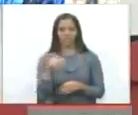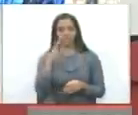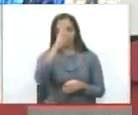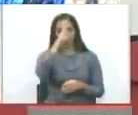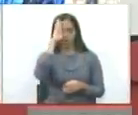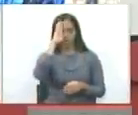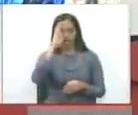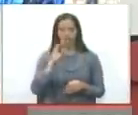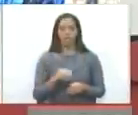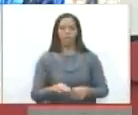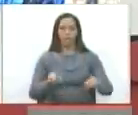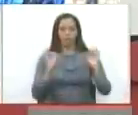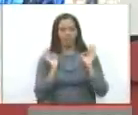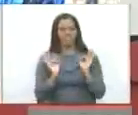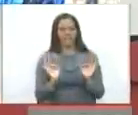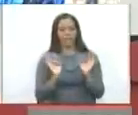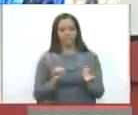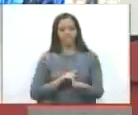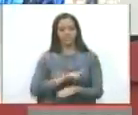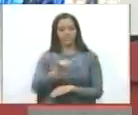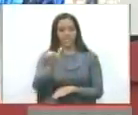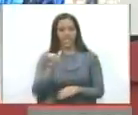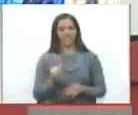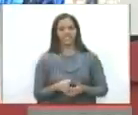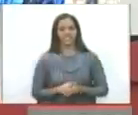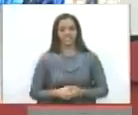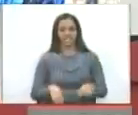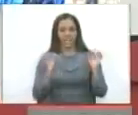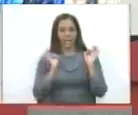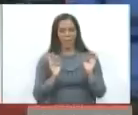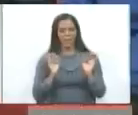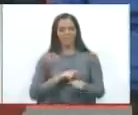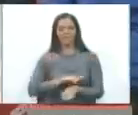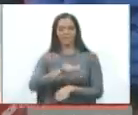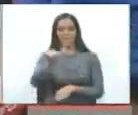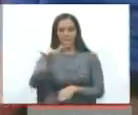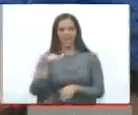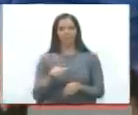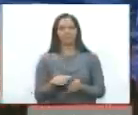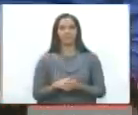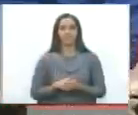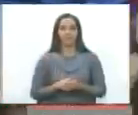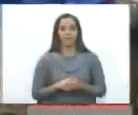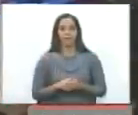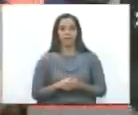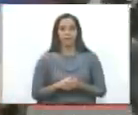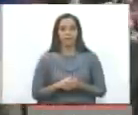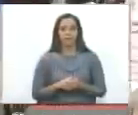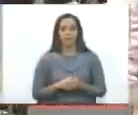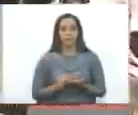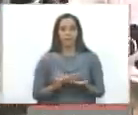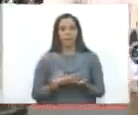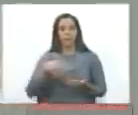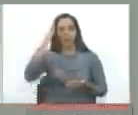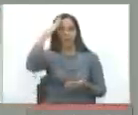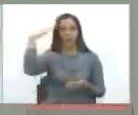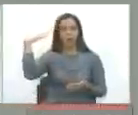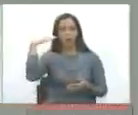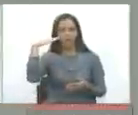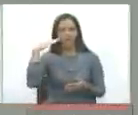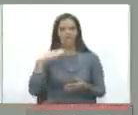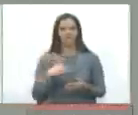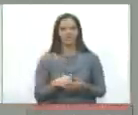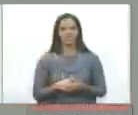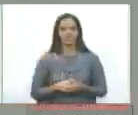por tremenda gira, pues. Tremenda gira por la República Popular Democrática de Corea.